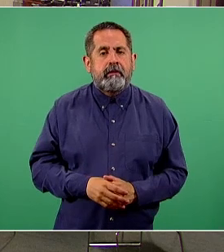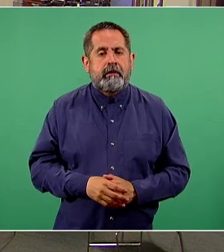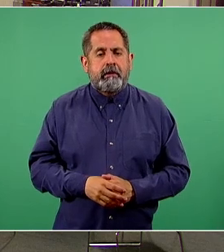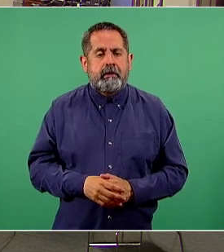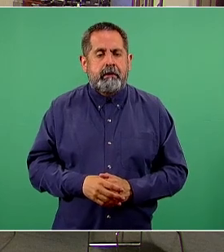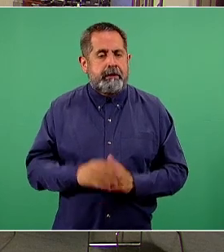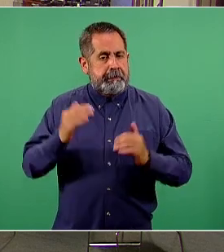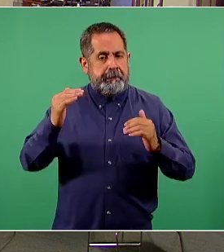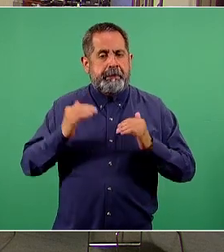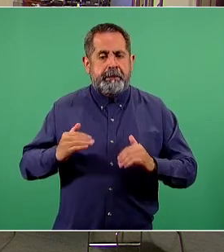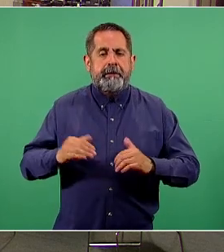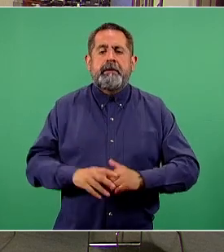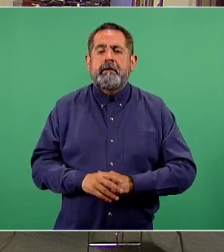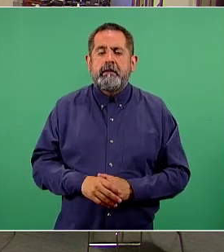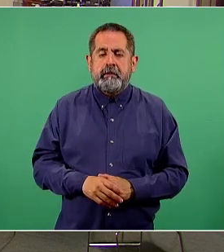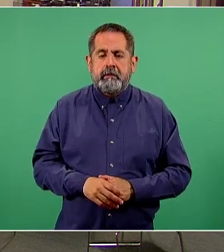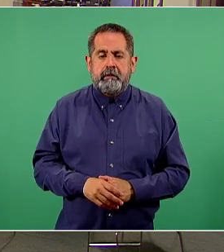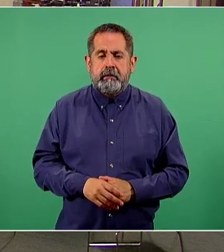La siguiente, por favor.